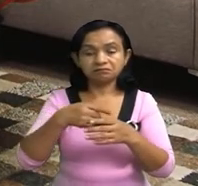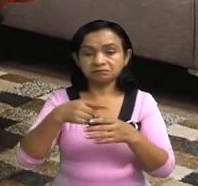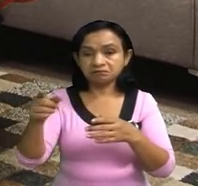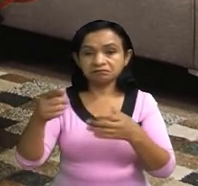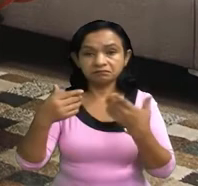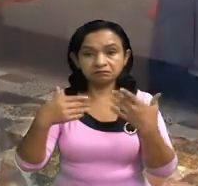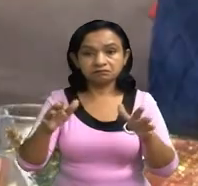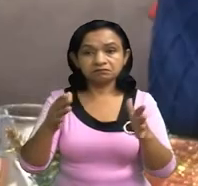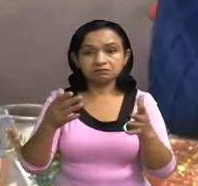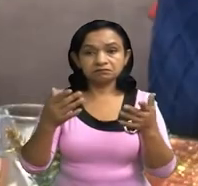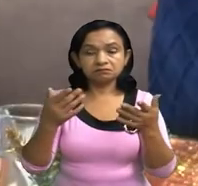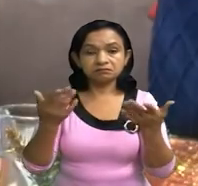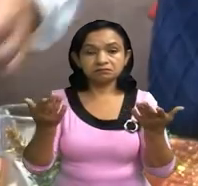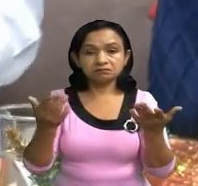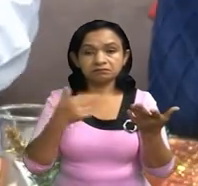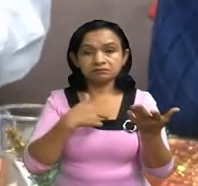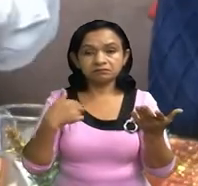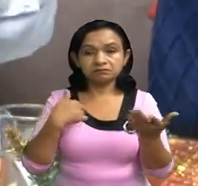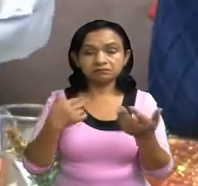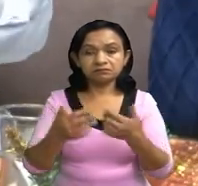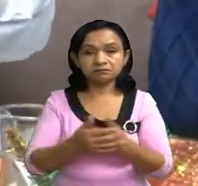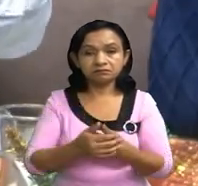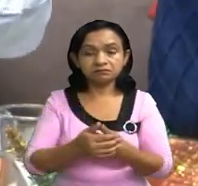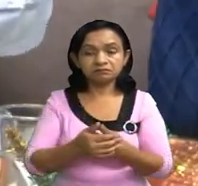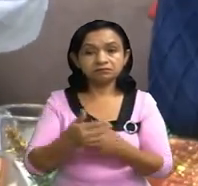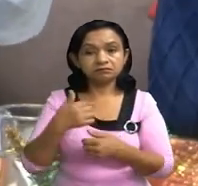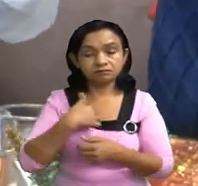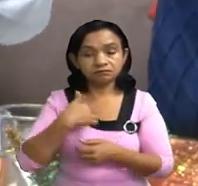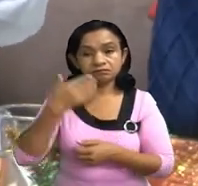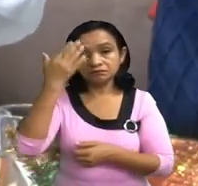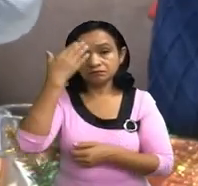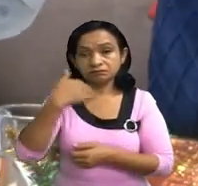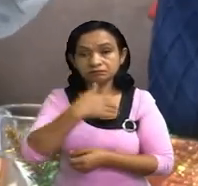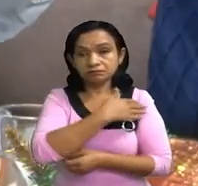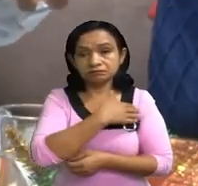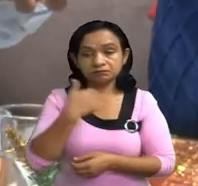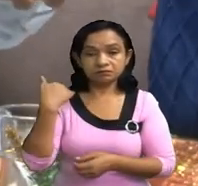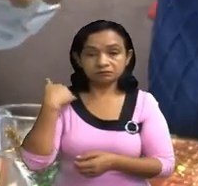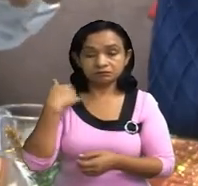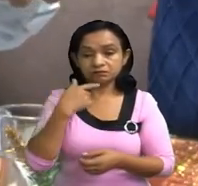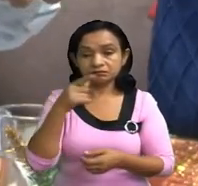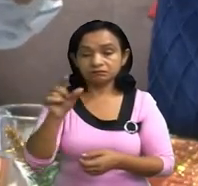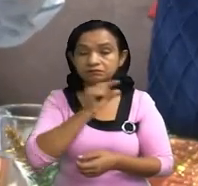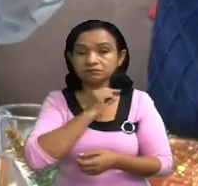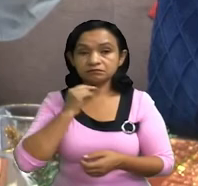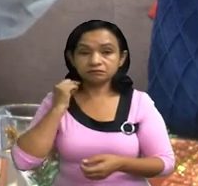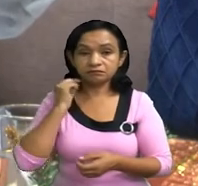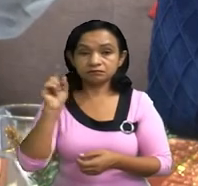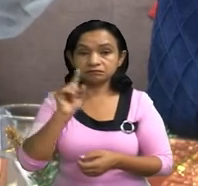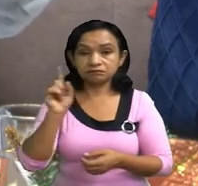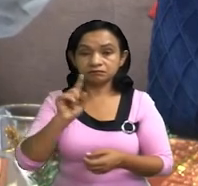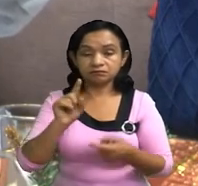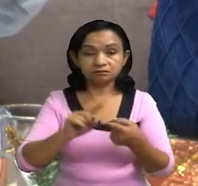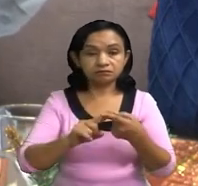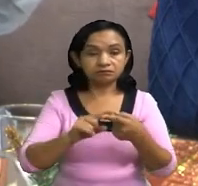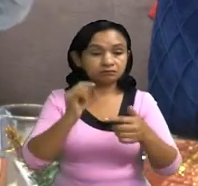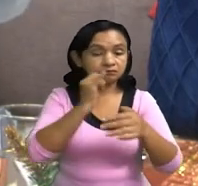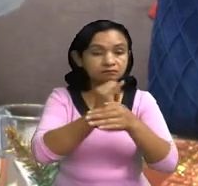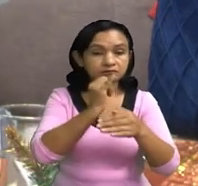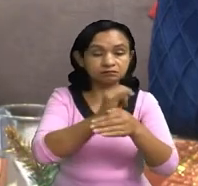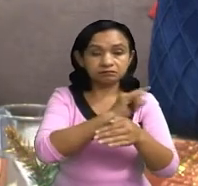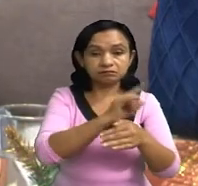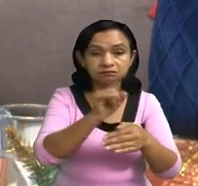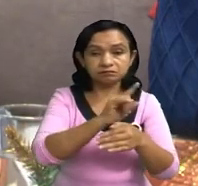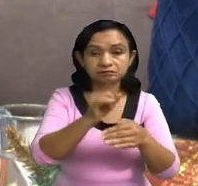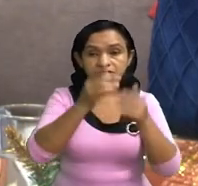y te han dicho, ¿qué no te han dicho en las redes? Porque yo soy católico no por los curas, ni por la jerarquía, ni por